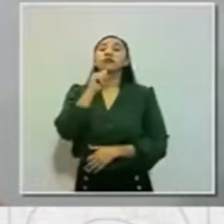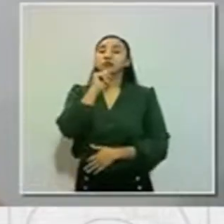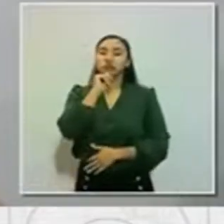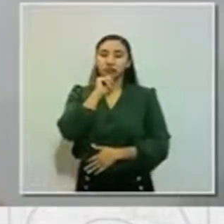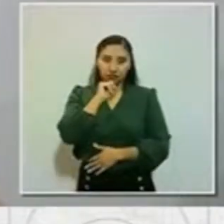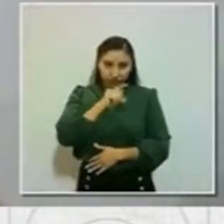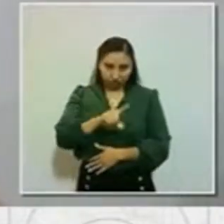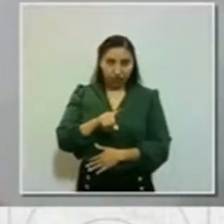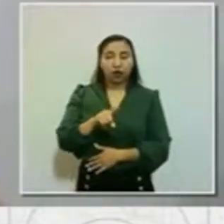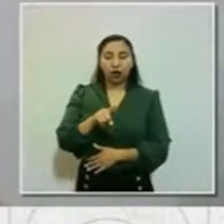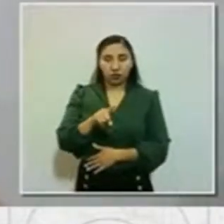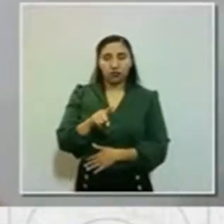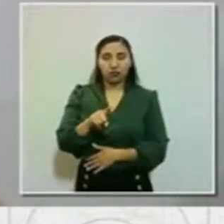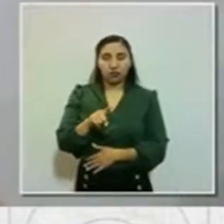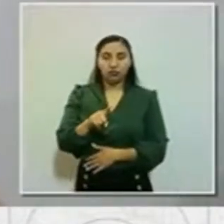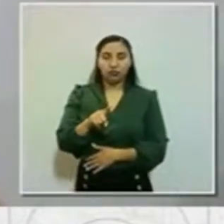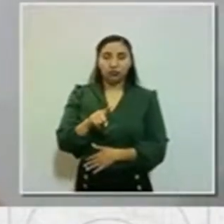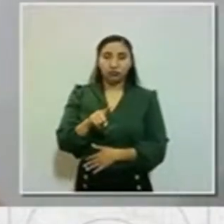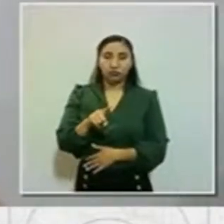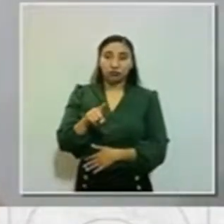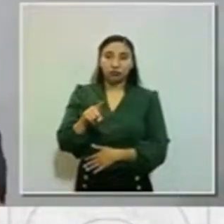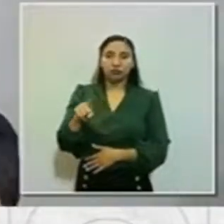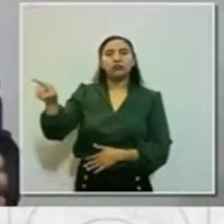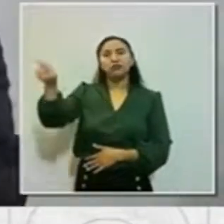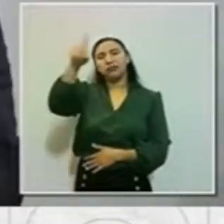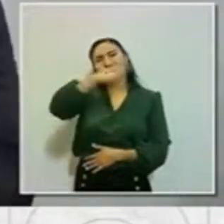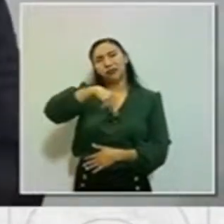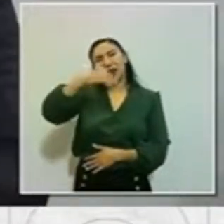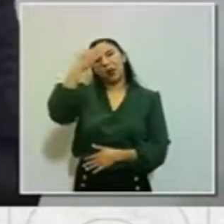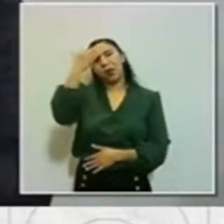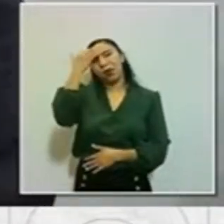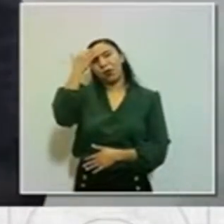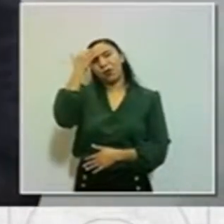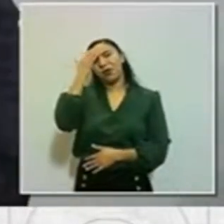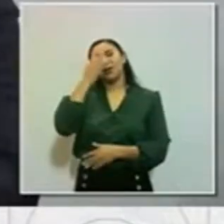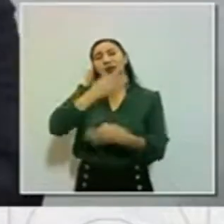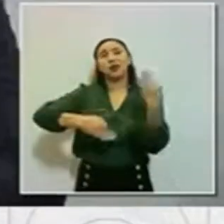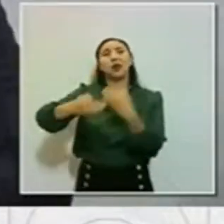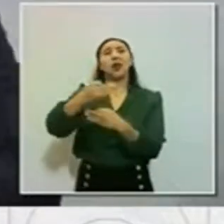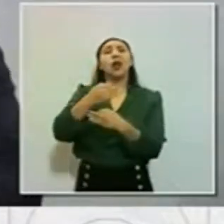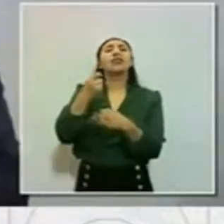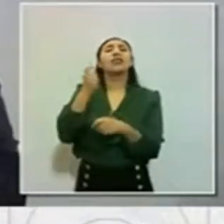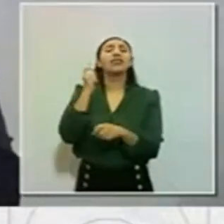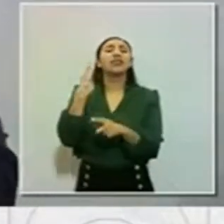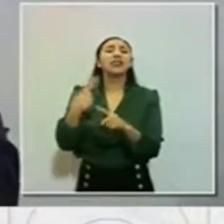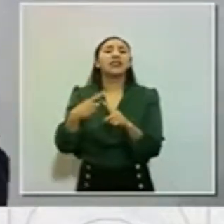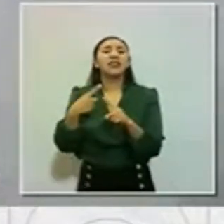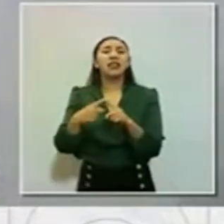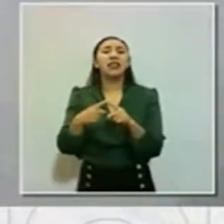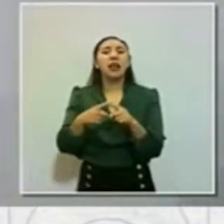también de haber mandado a lo que todos conocemos públicamente como el virrey,